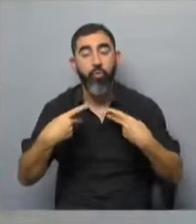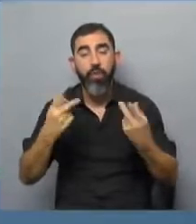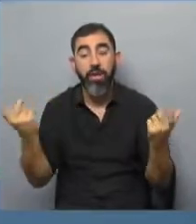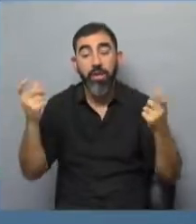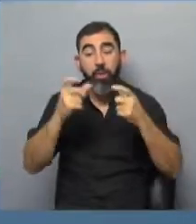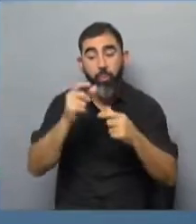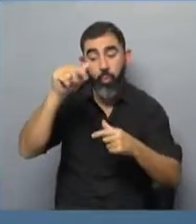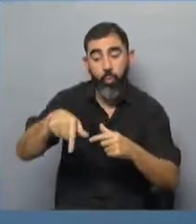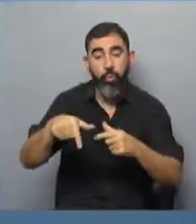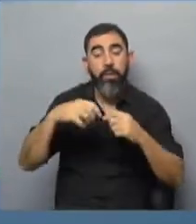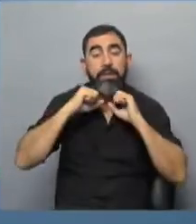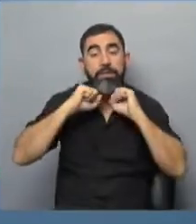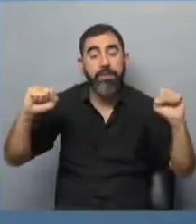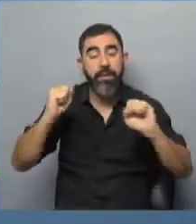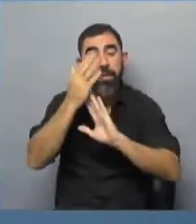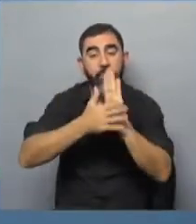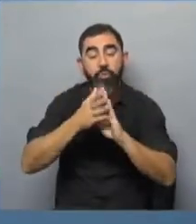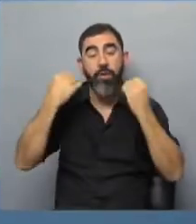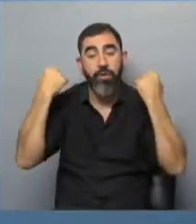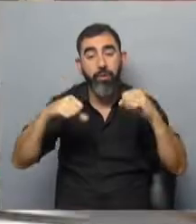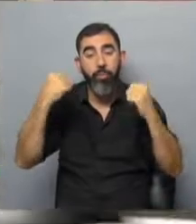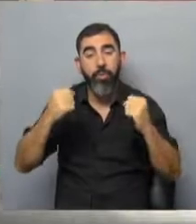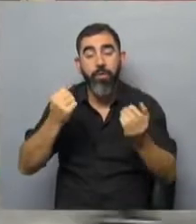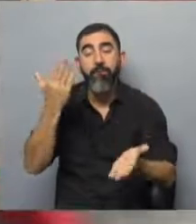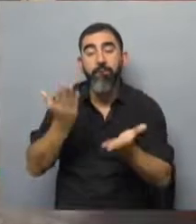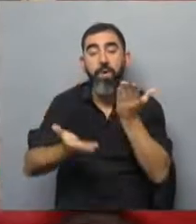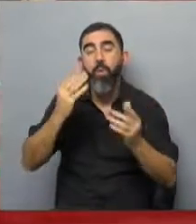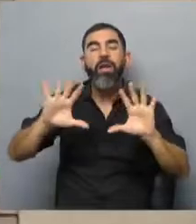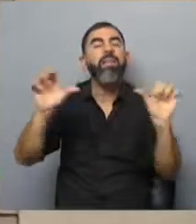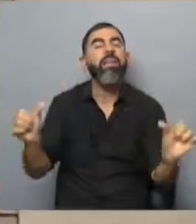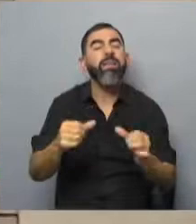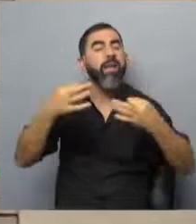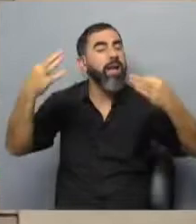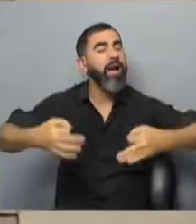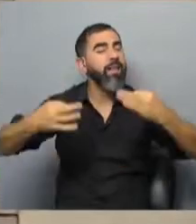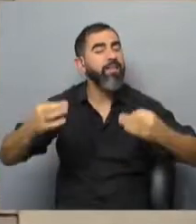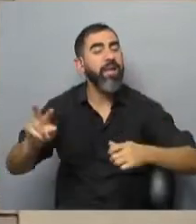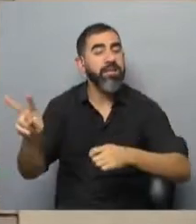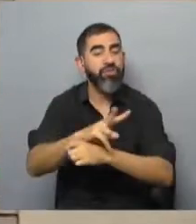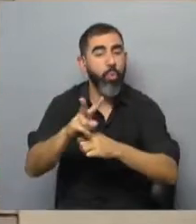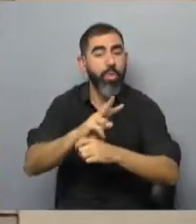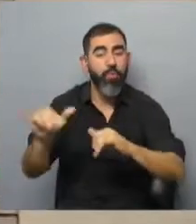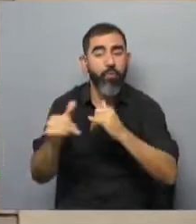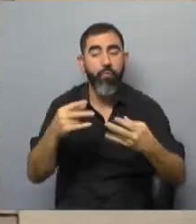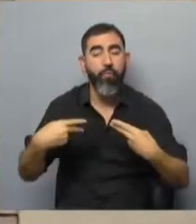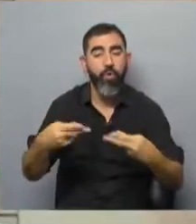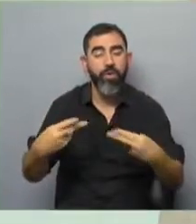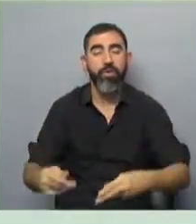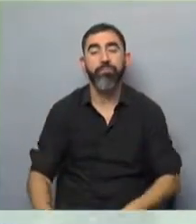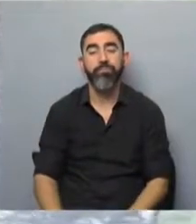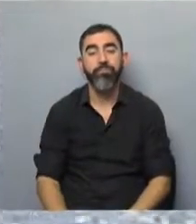reunirán hoy con la Secretaría Nacional de Deportes para evaluar medidas que garanticen la seguridad de los